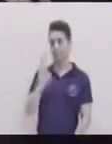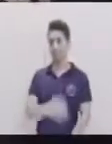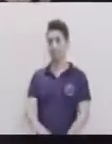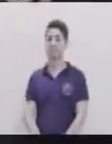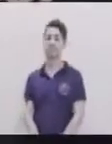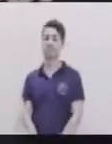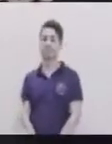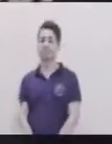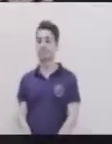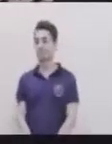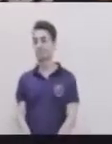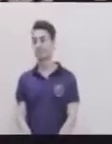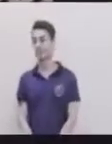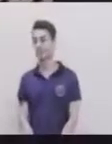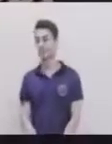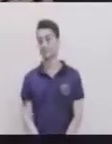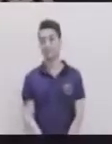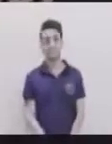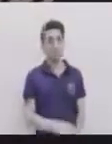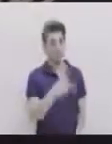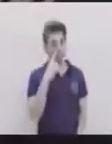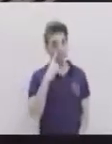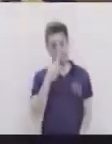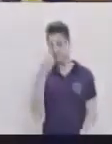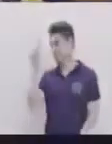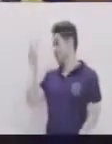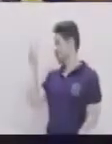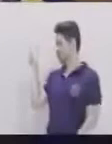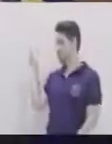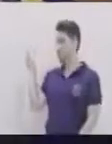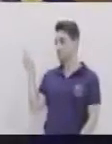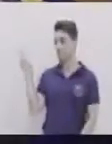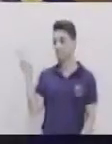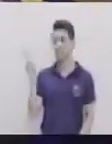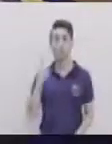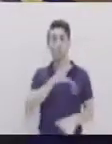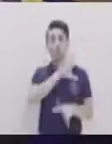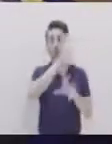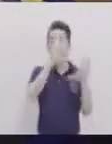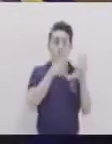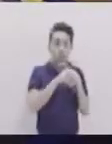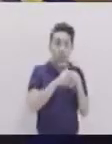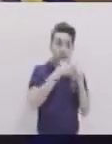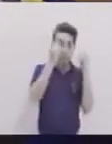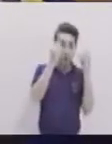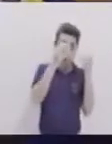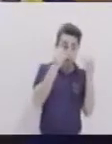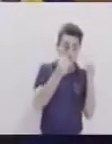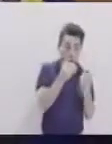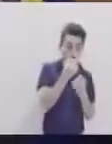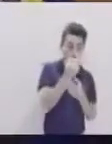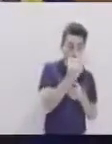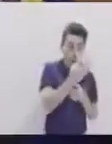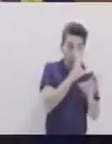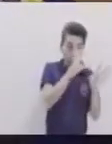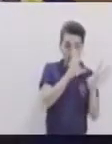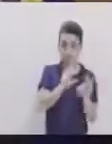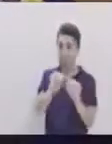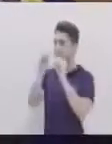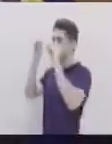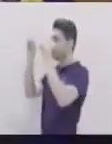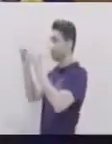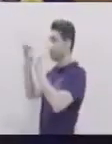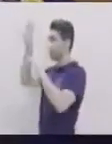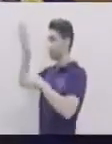dos y tres. Si podemos observar, toda nuestra información está representada